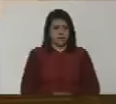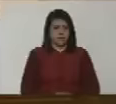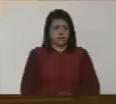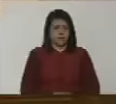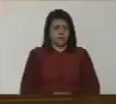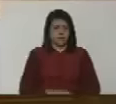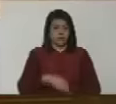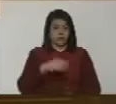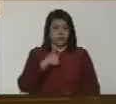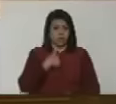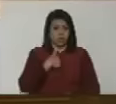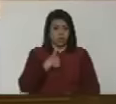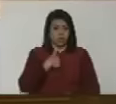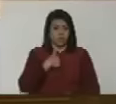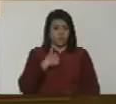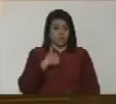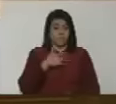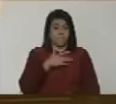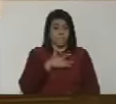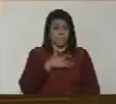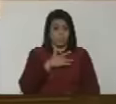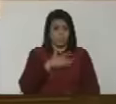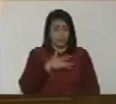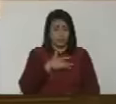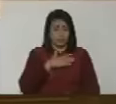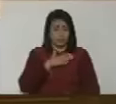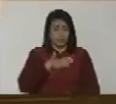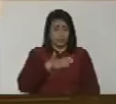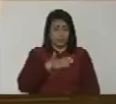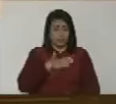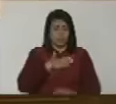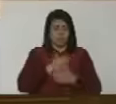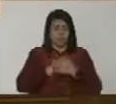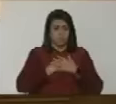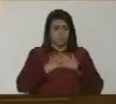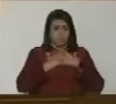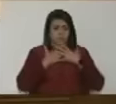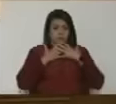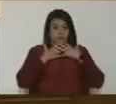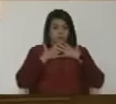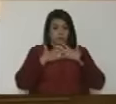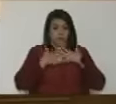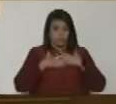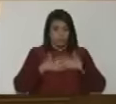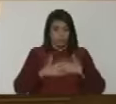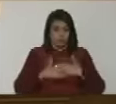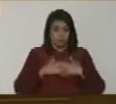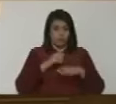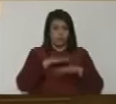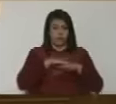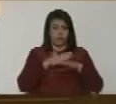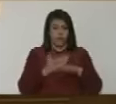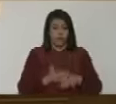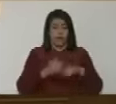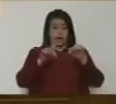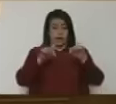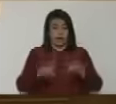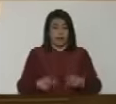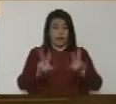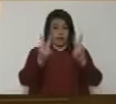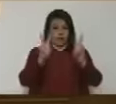Bueno, me siento aquí respirando profundamente. Porque esta nueva